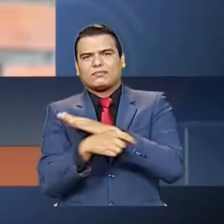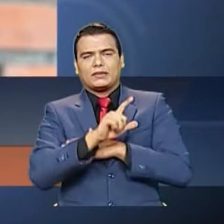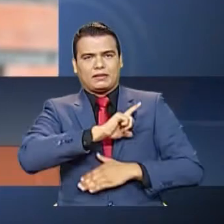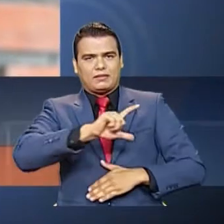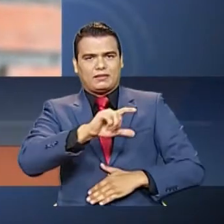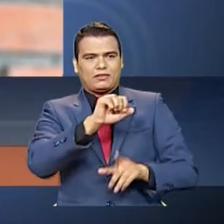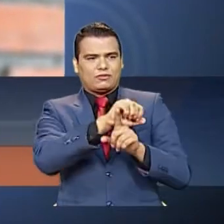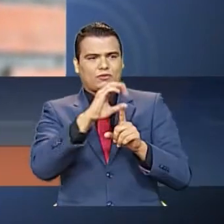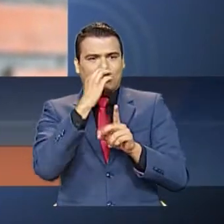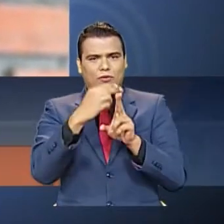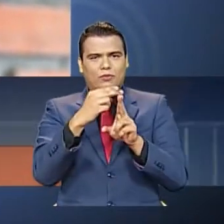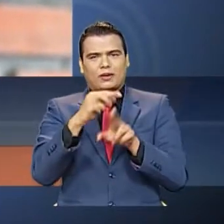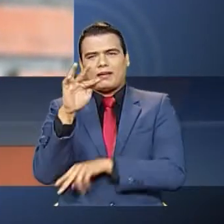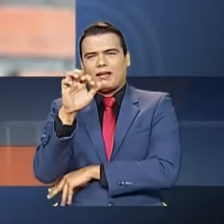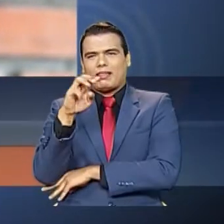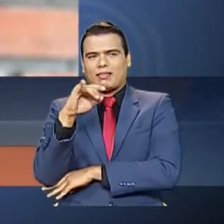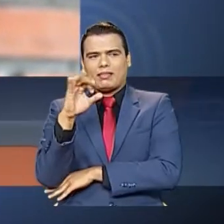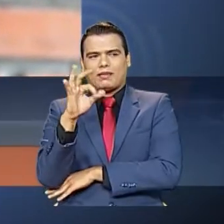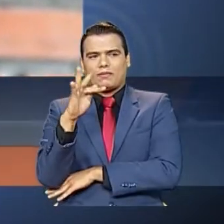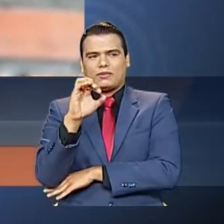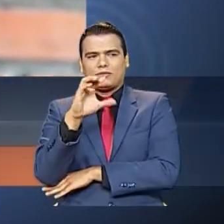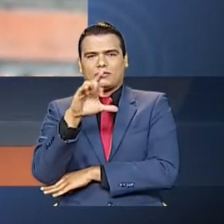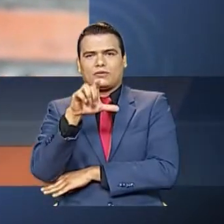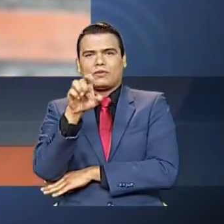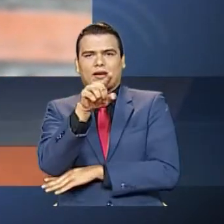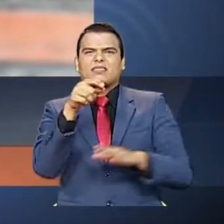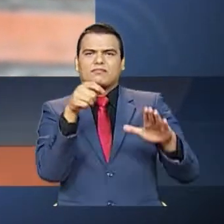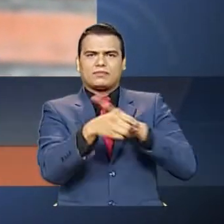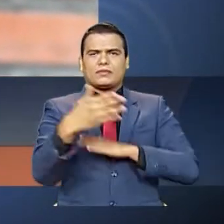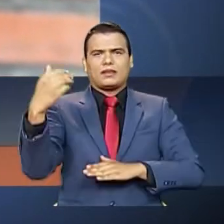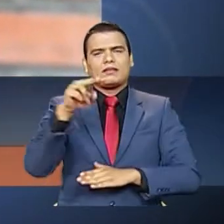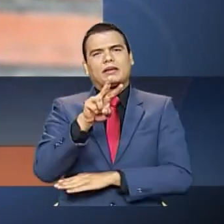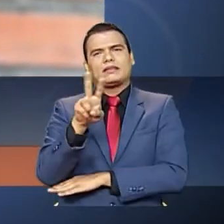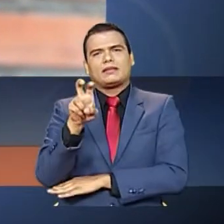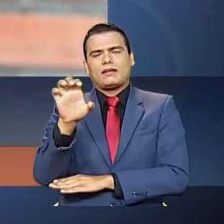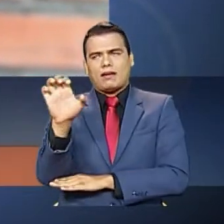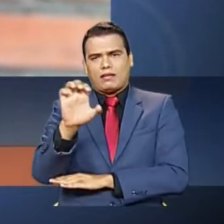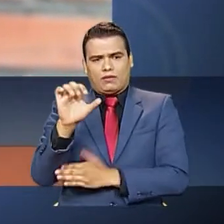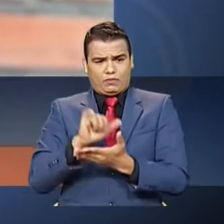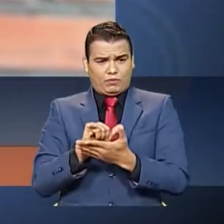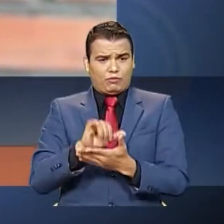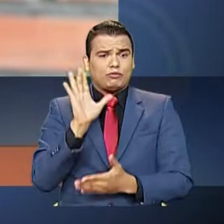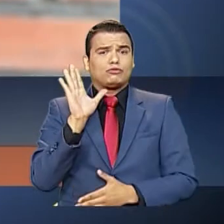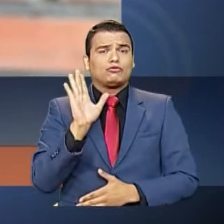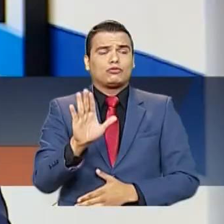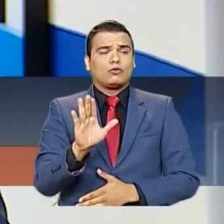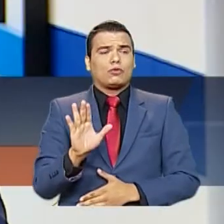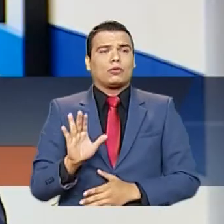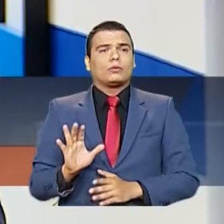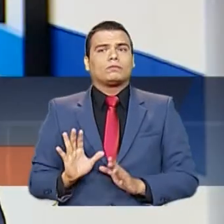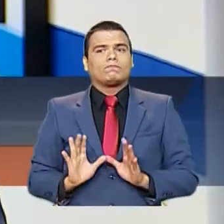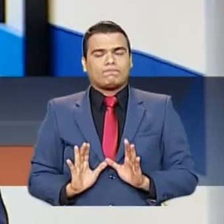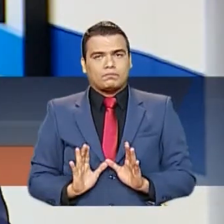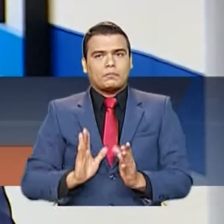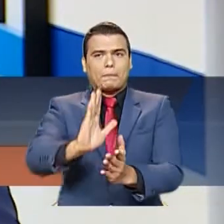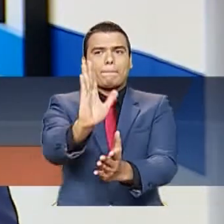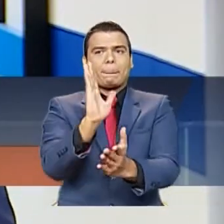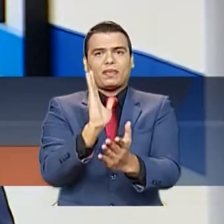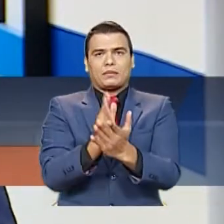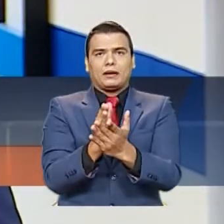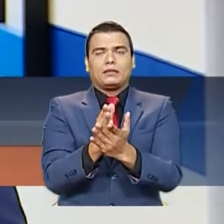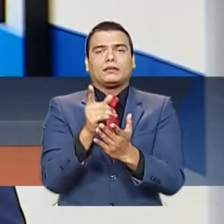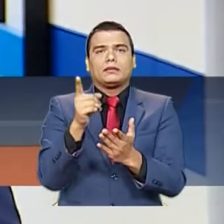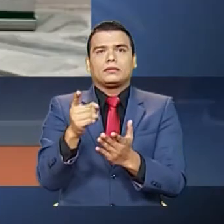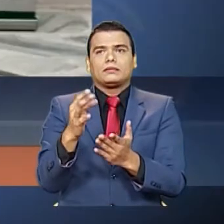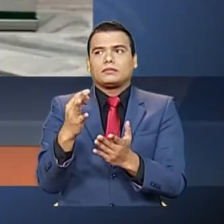social de buenaventura temístocles machado no hecho ocurrido el pasado 27 de enero en este puerto sobre el pacífico colombiano el